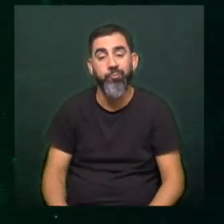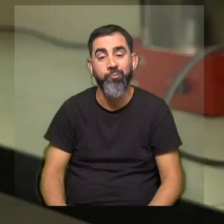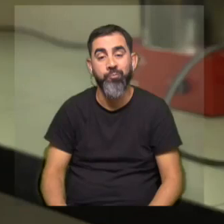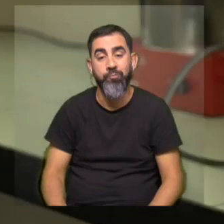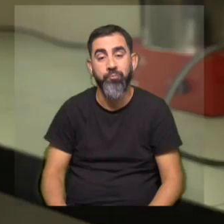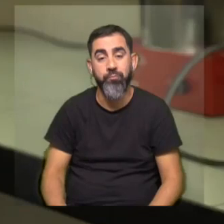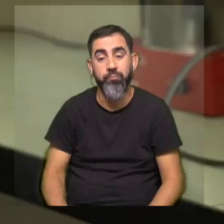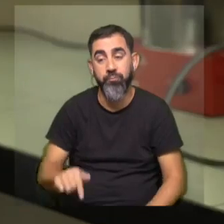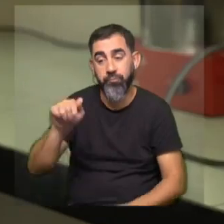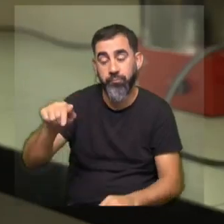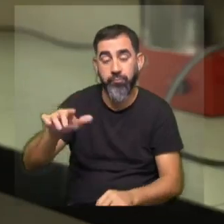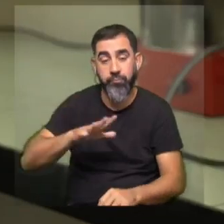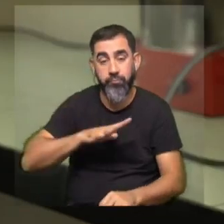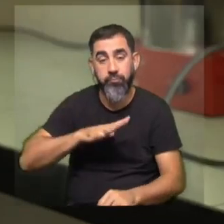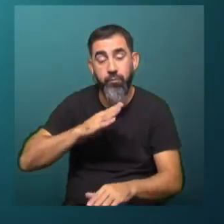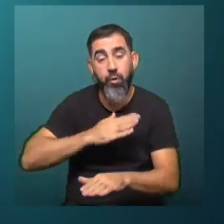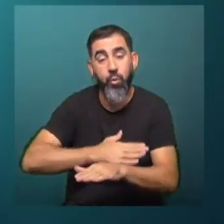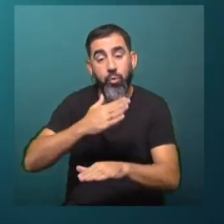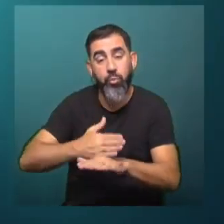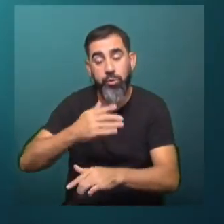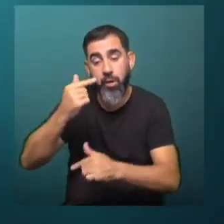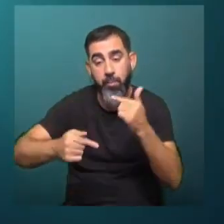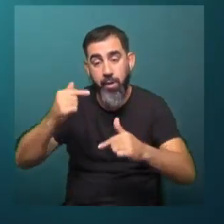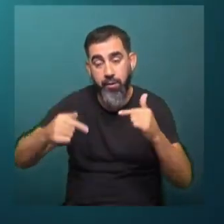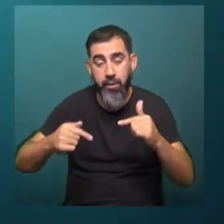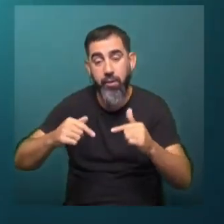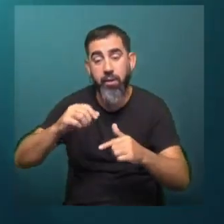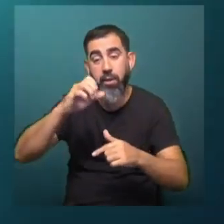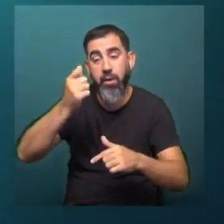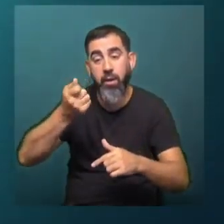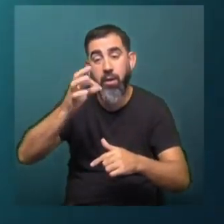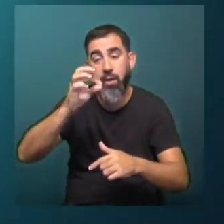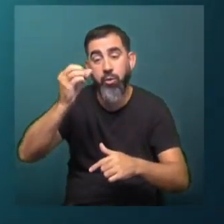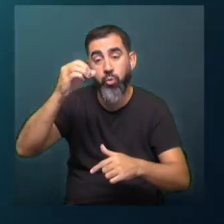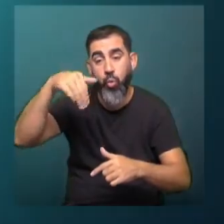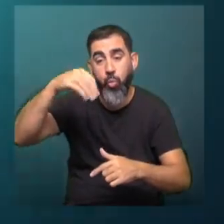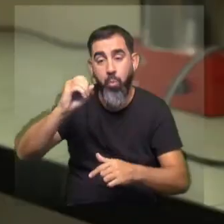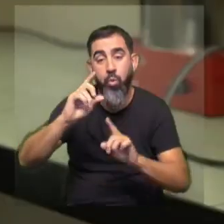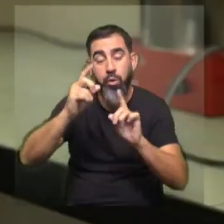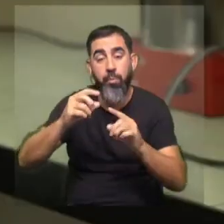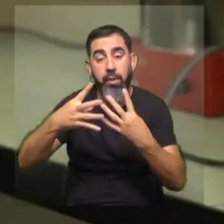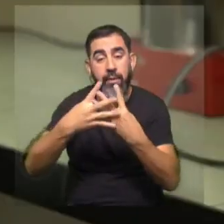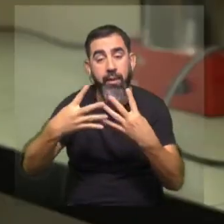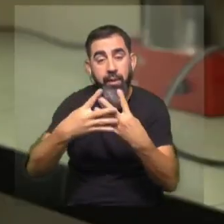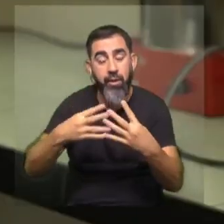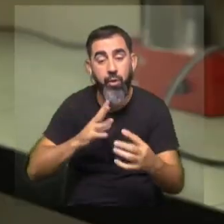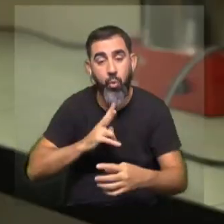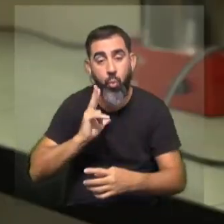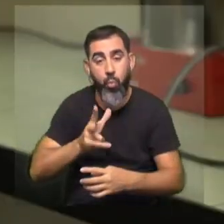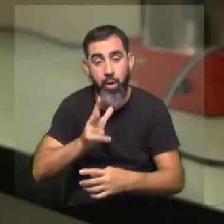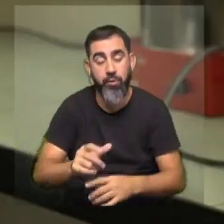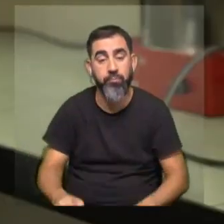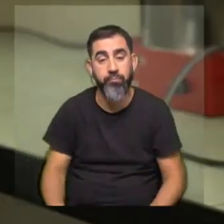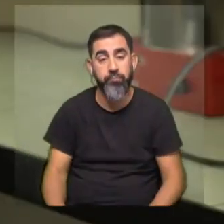La radiación tiene efectos en la materia, efectos en los átomos, también tiene efectos sobre el tejido humano.